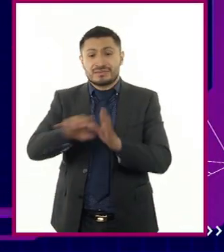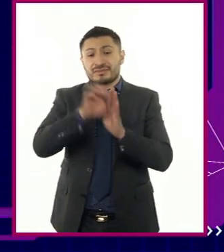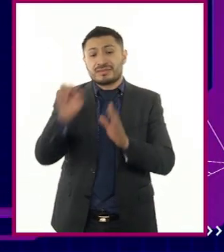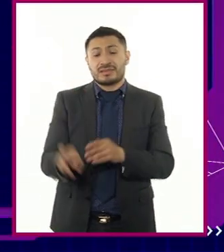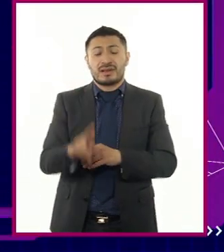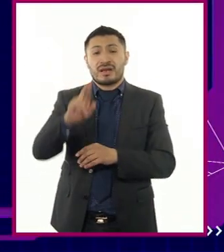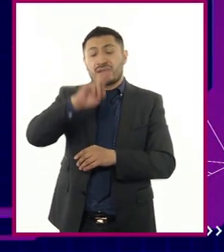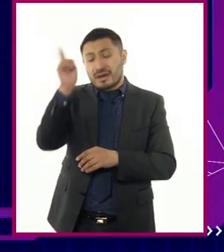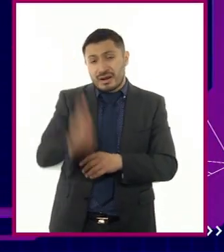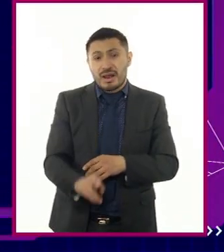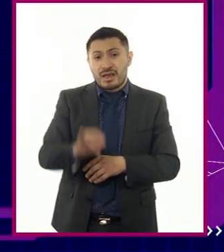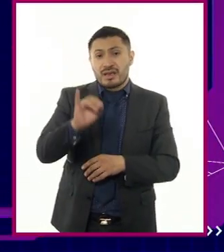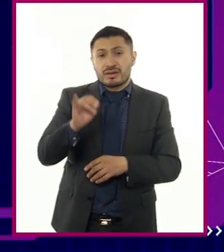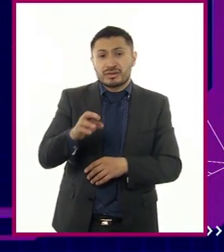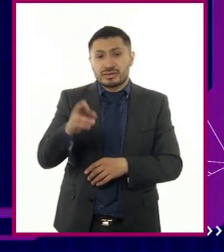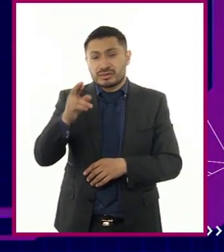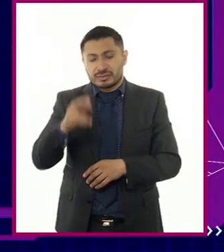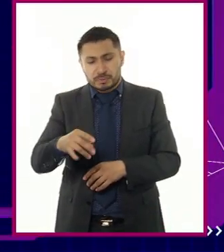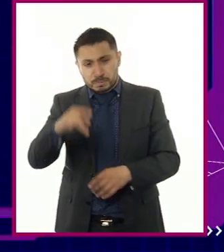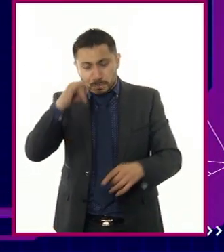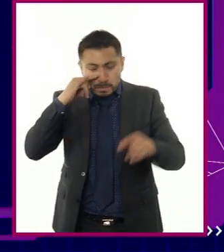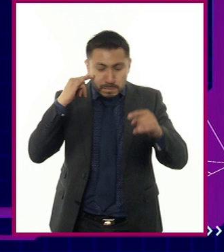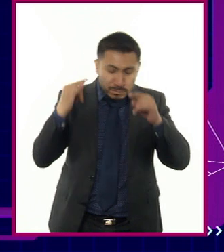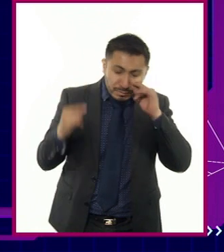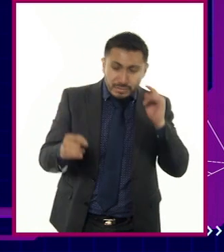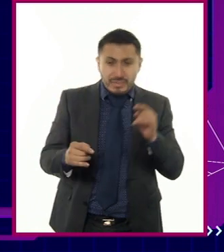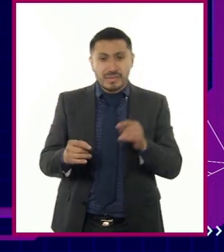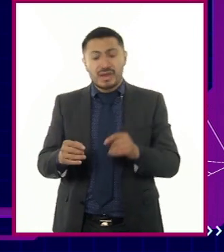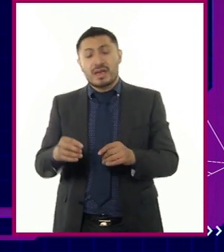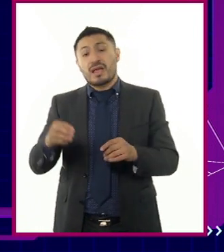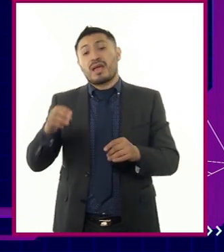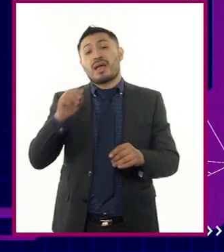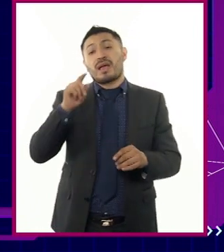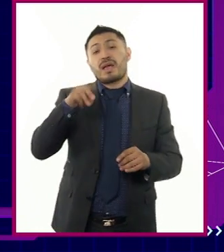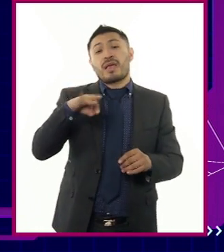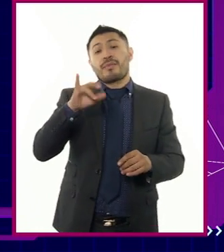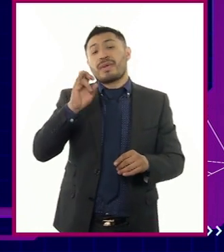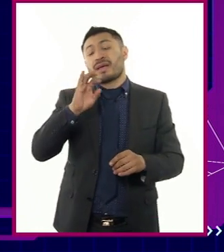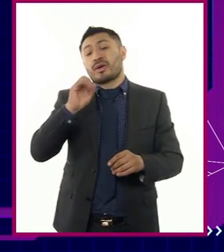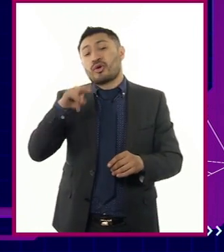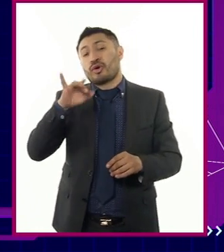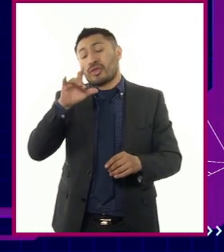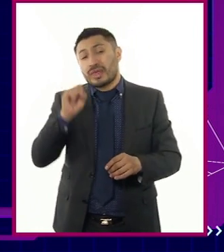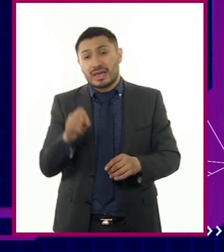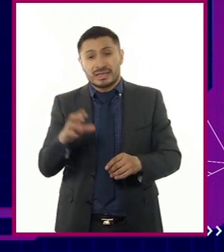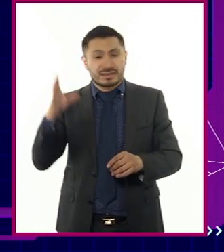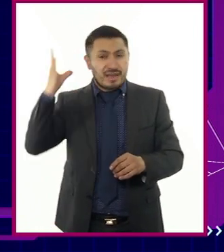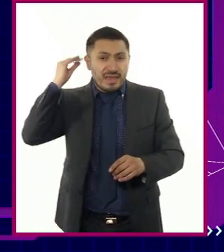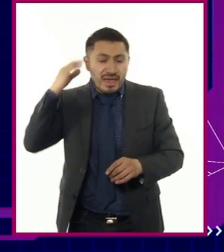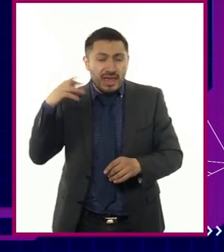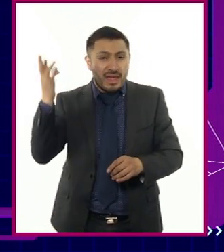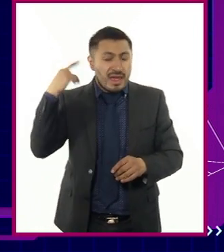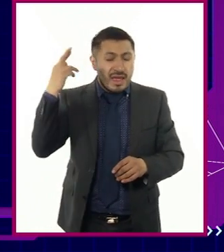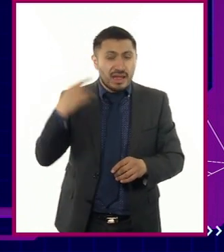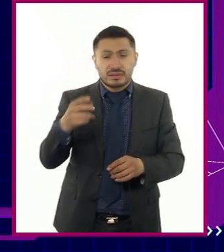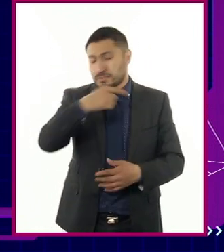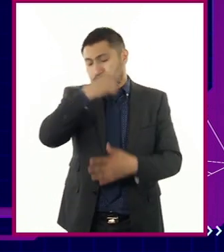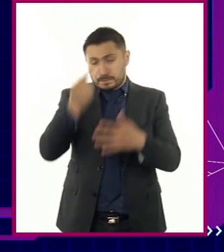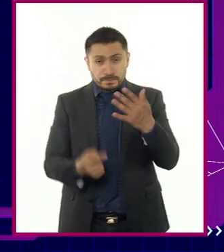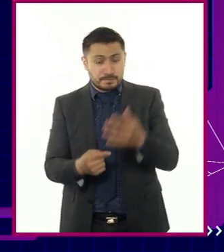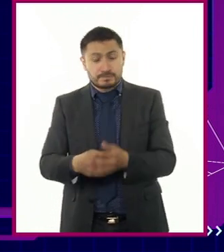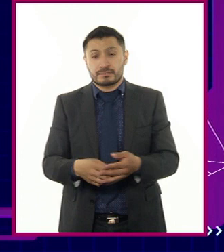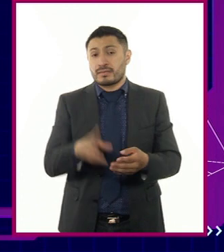rayos infrarrojos, las microondas, señales de radio y de televisión, entre otras, que no